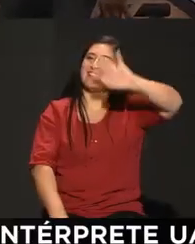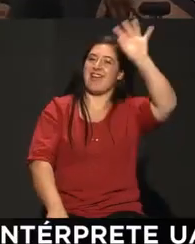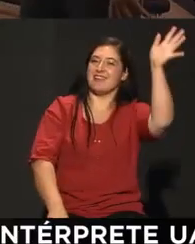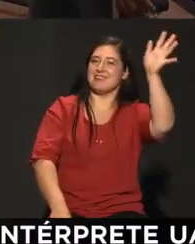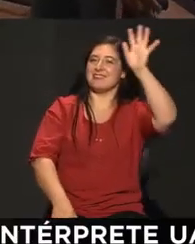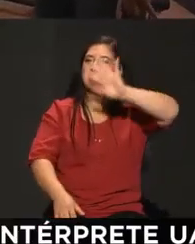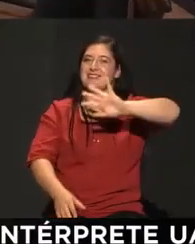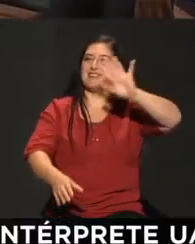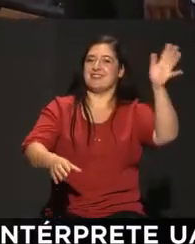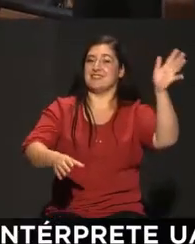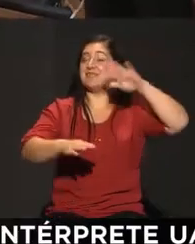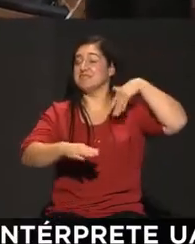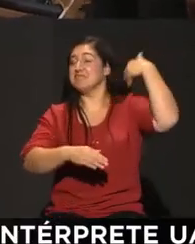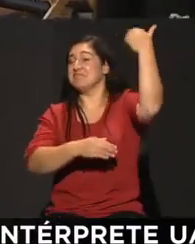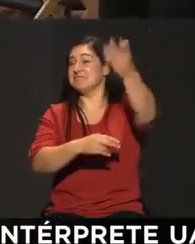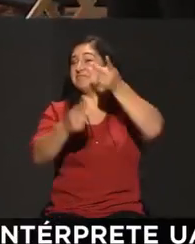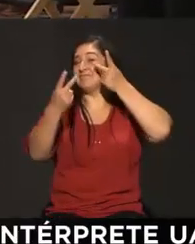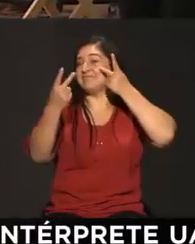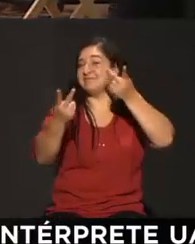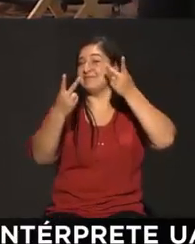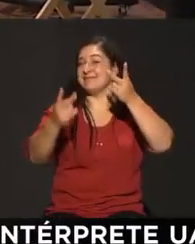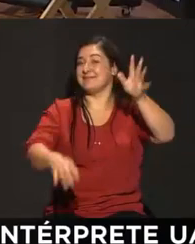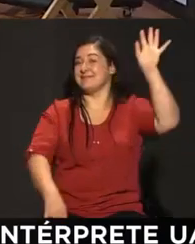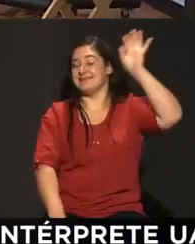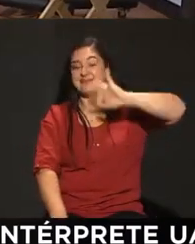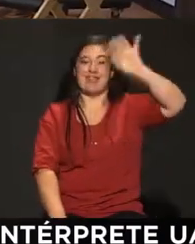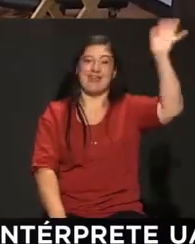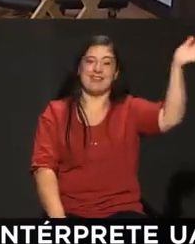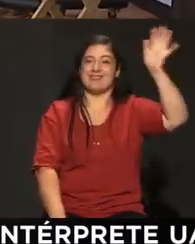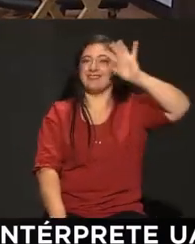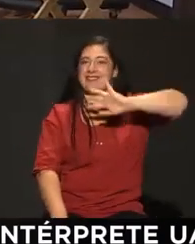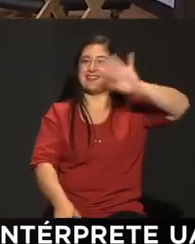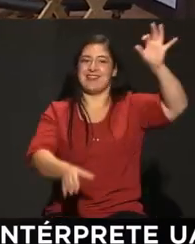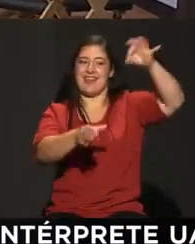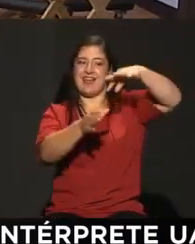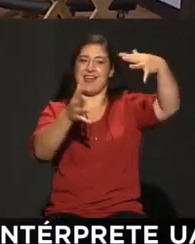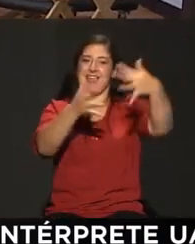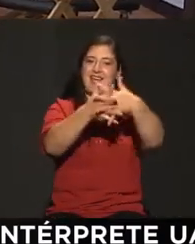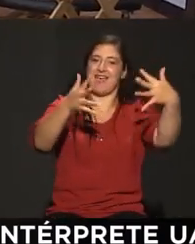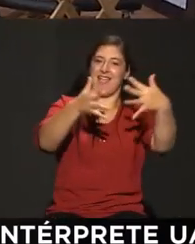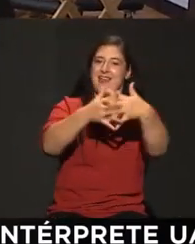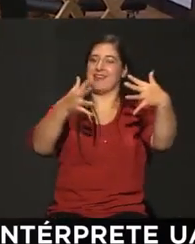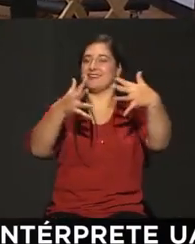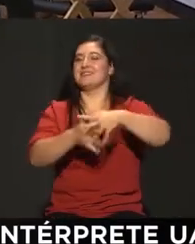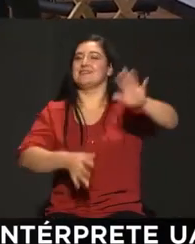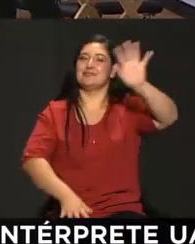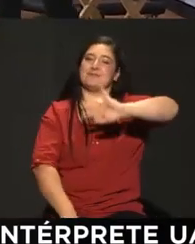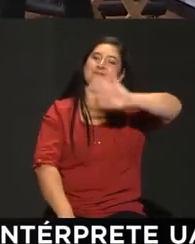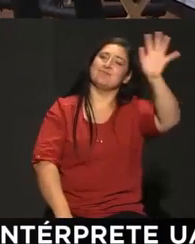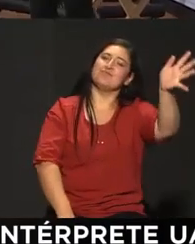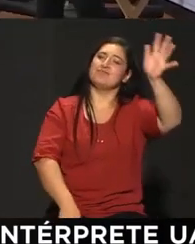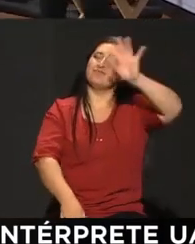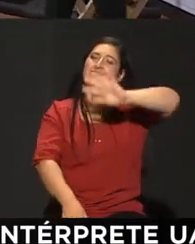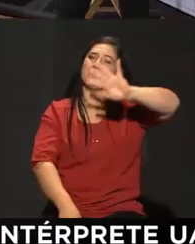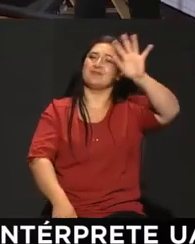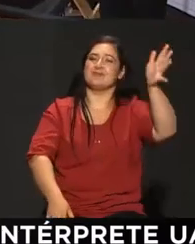Adiós. Hasta otra ocasión. ¿Cómo es? Adiós. Granito de arroz. ¿Cómo es?